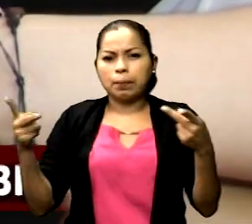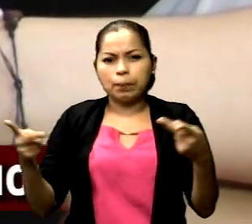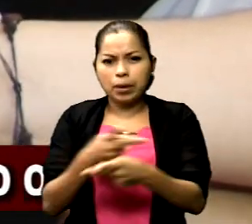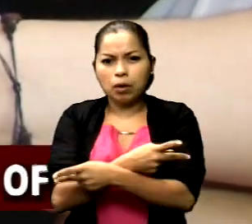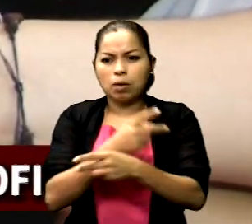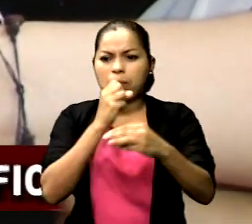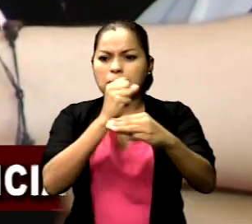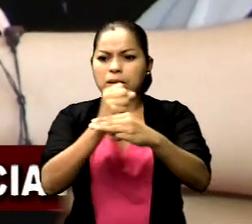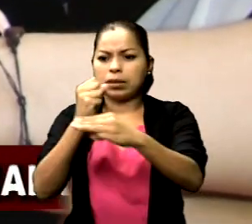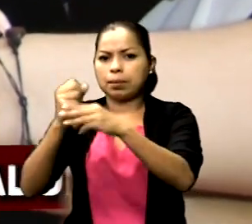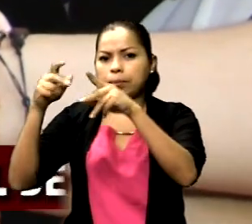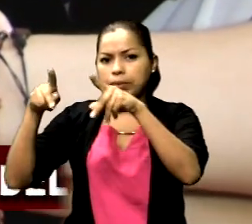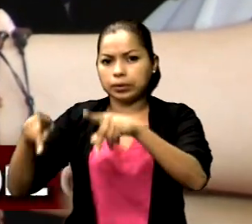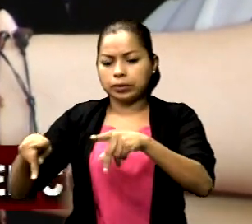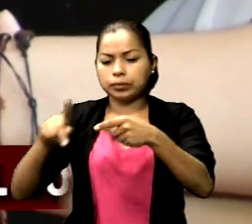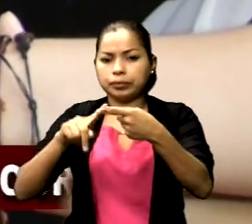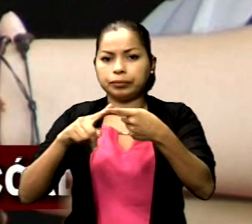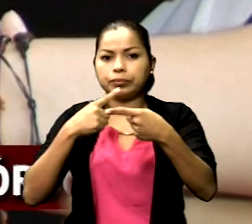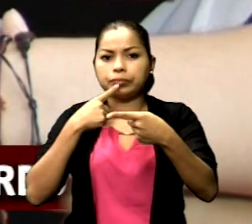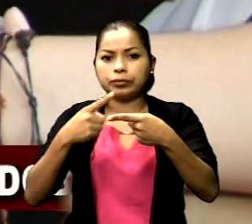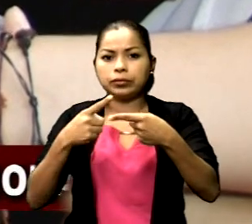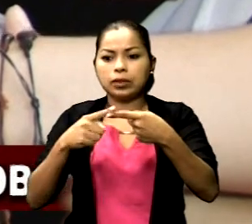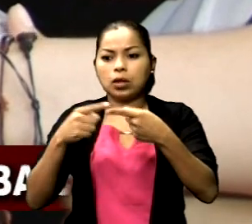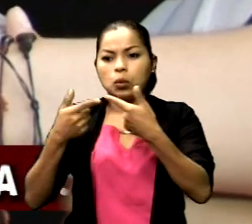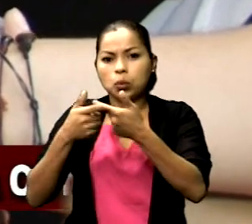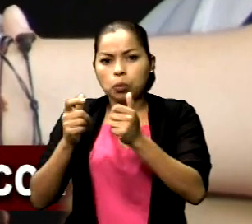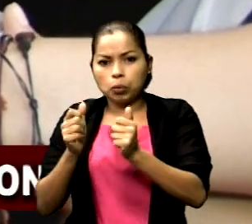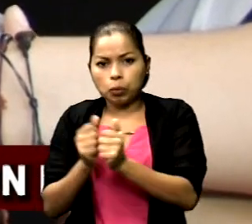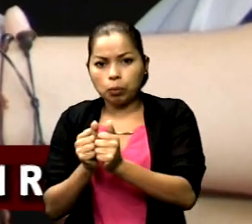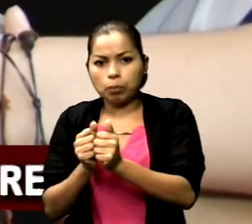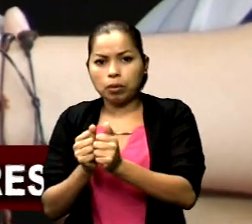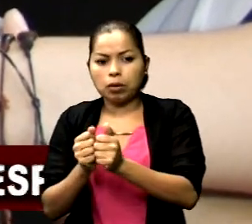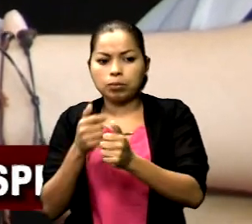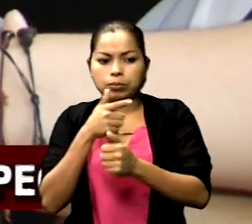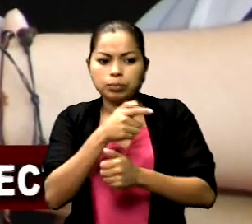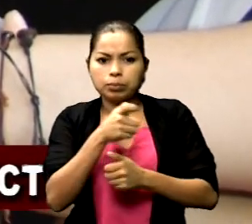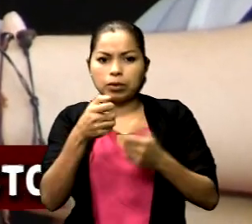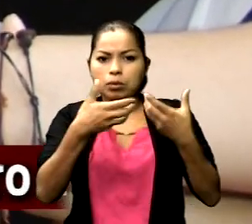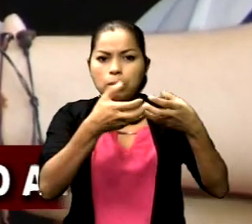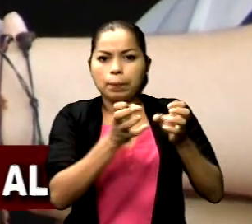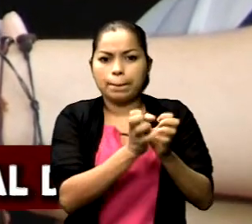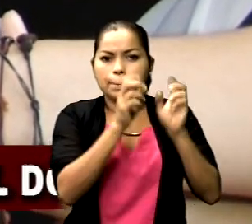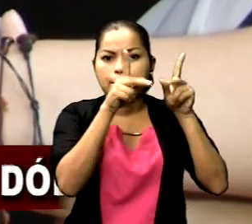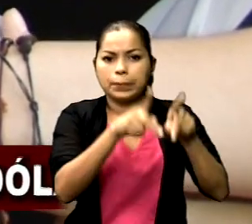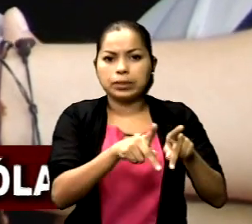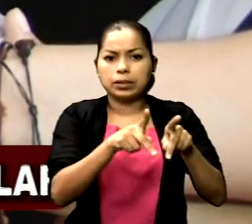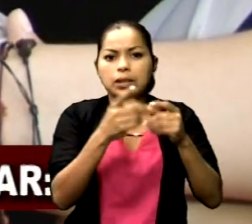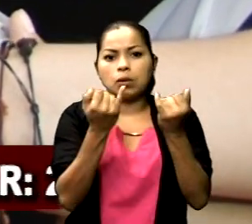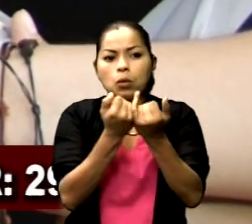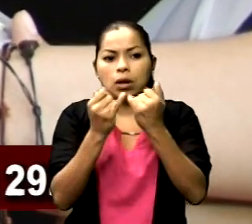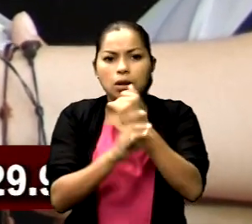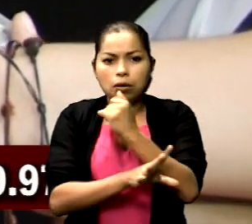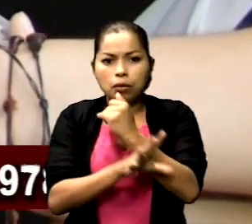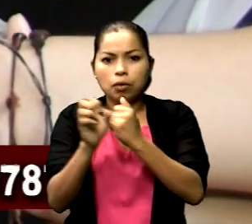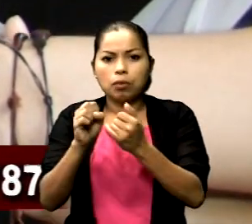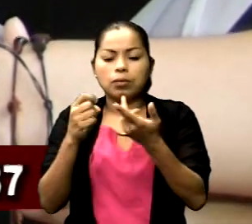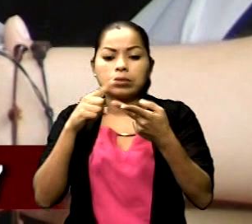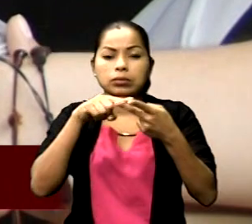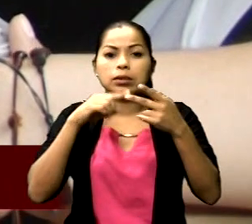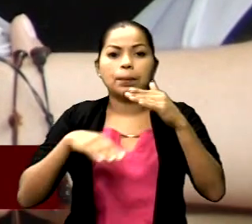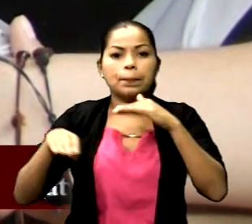agravados, los delitos de crimen organizado, los delitos de estafa, pues, pero